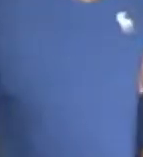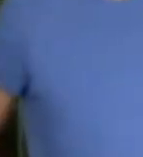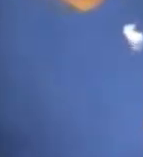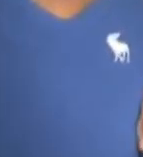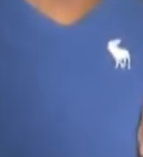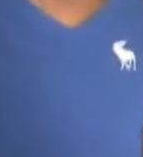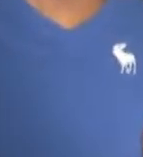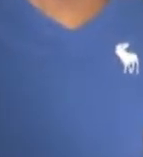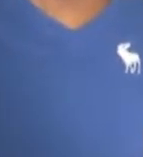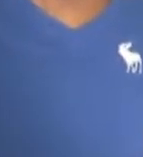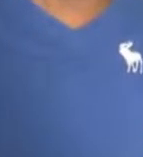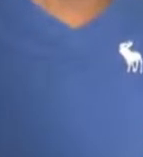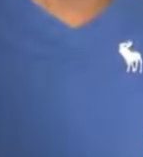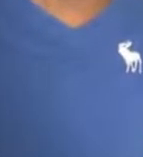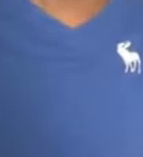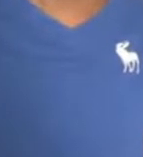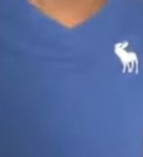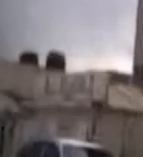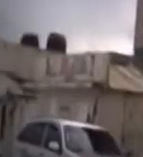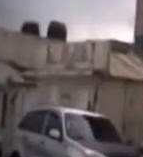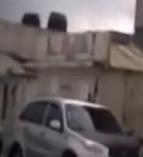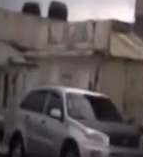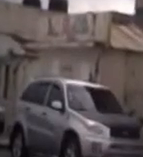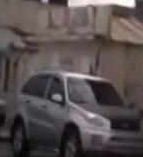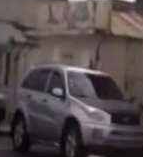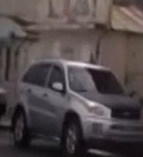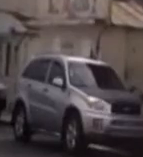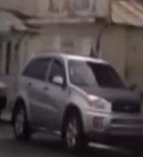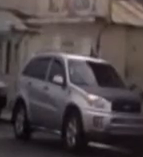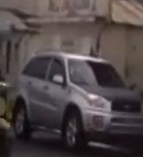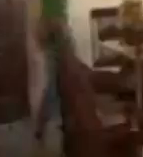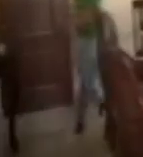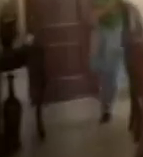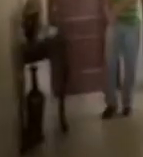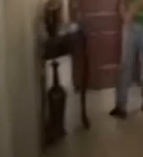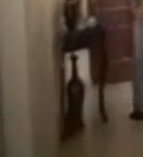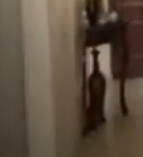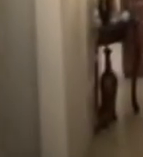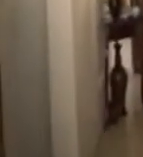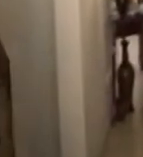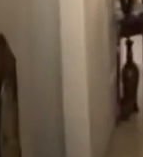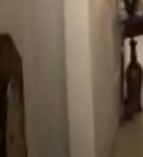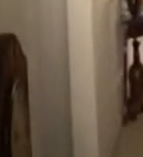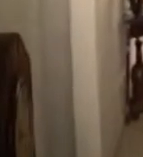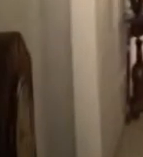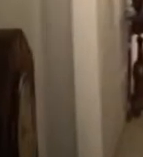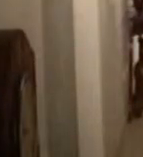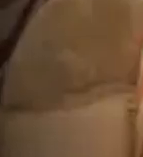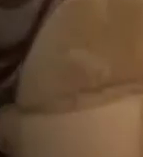mantenido nuestra familia, ya tenemos el local propio de negocio, tenemos la casa.